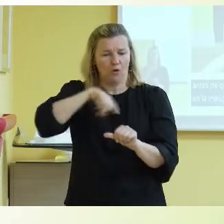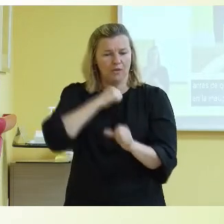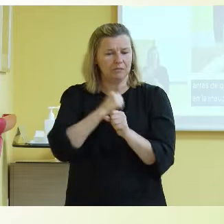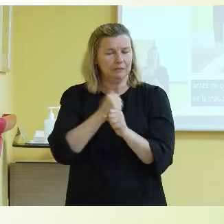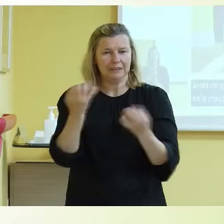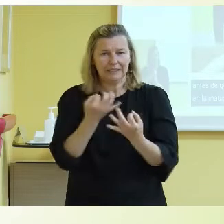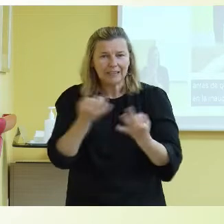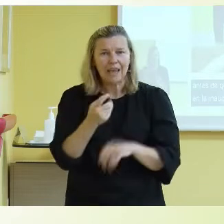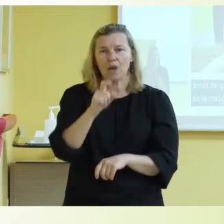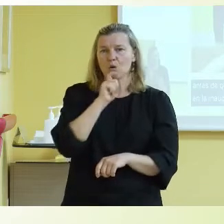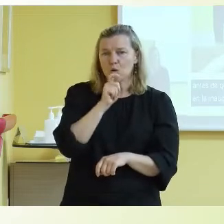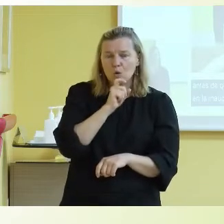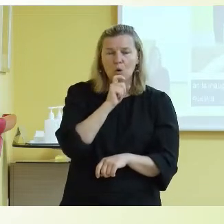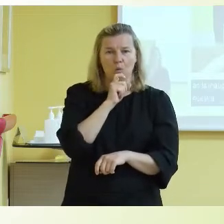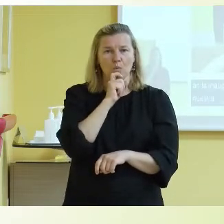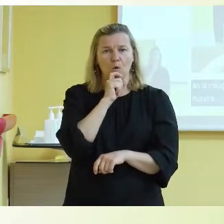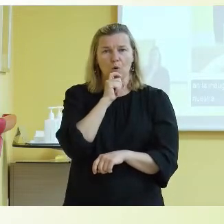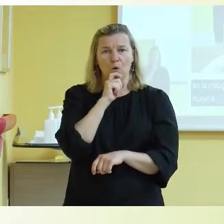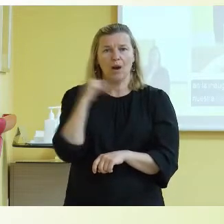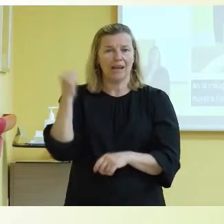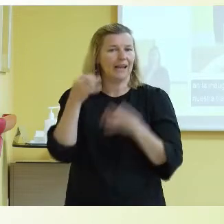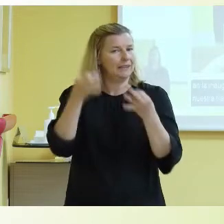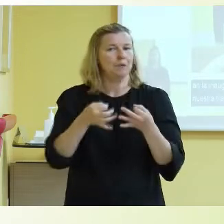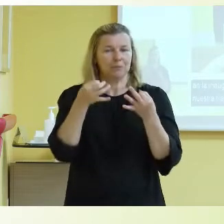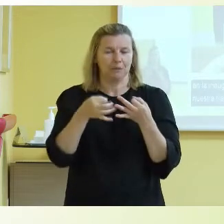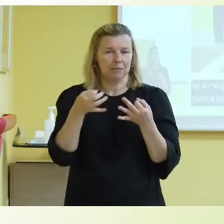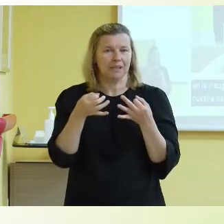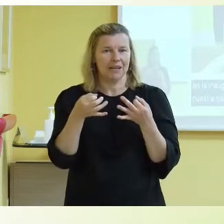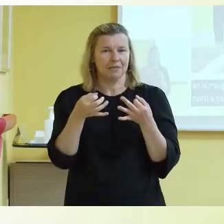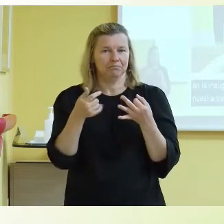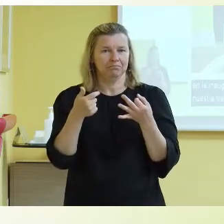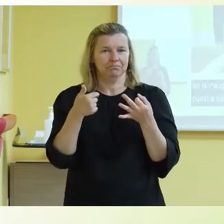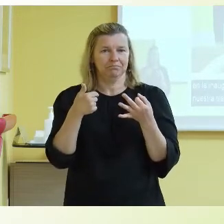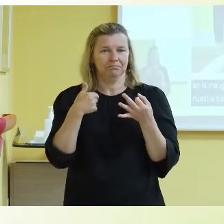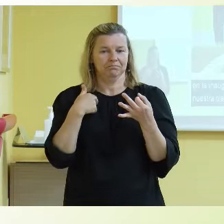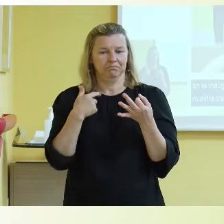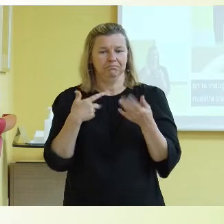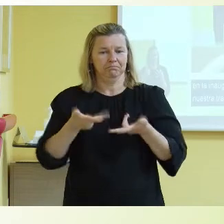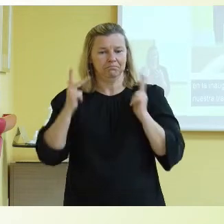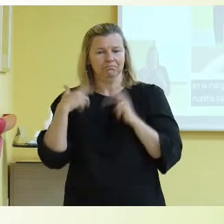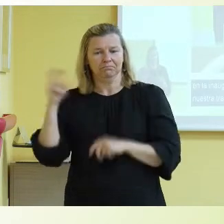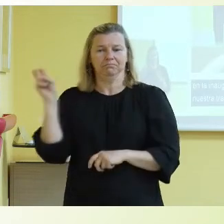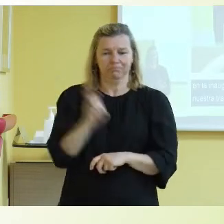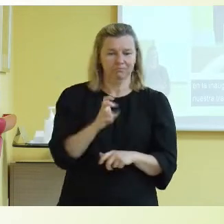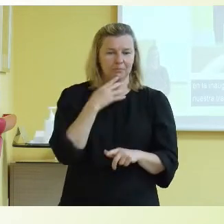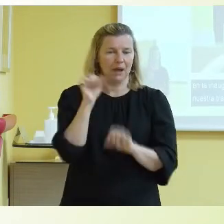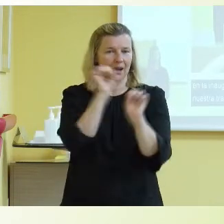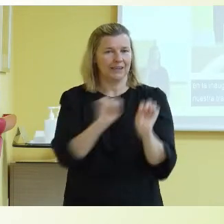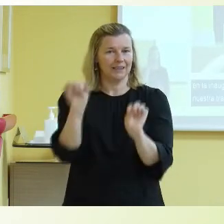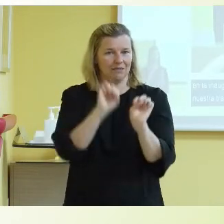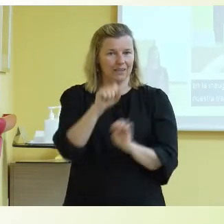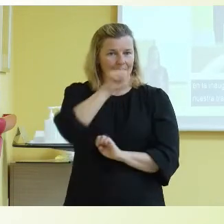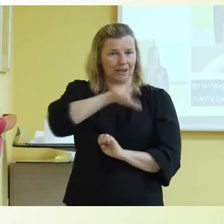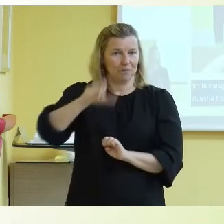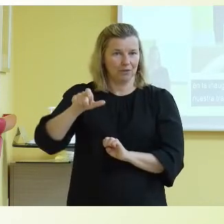cómo lo hacemos, y también él está siempre dispuesto para y por las personas afectadas y por las familias de enfermedades